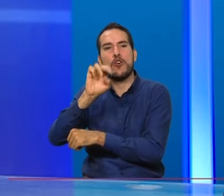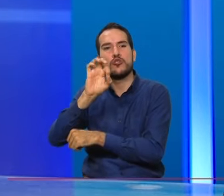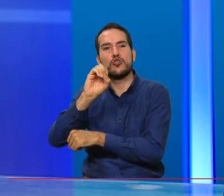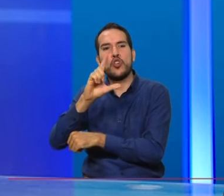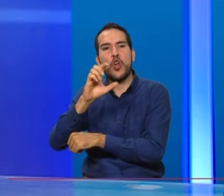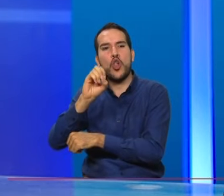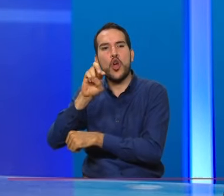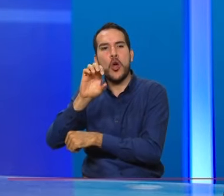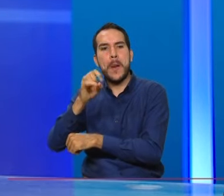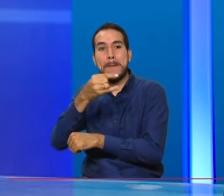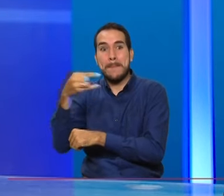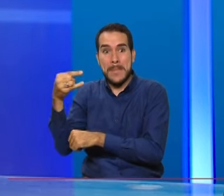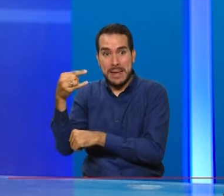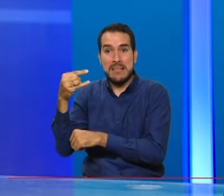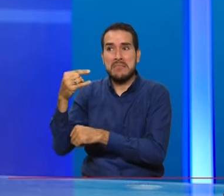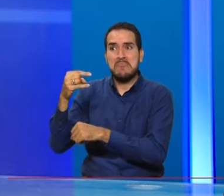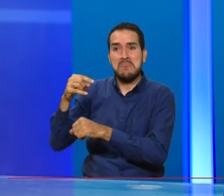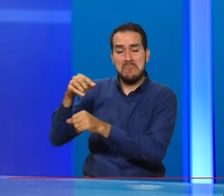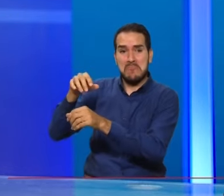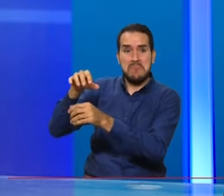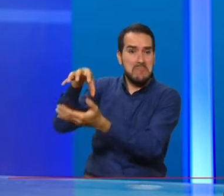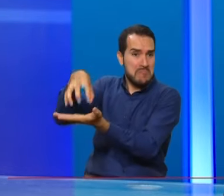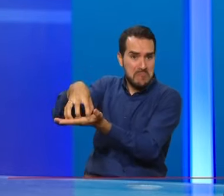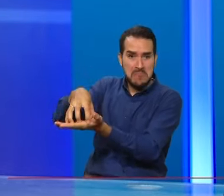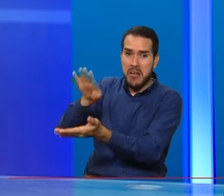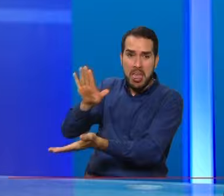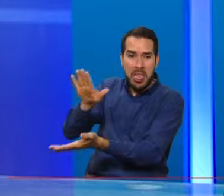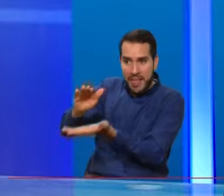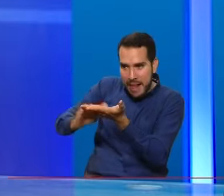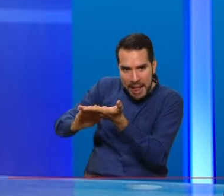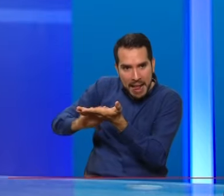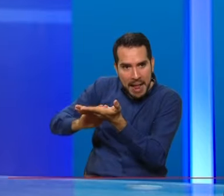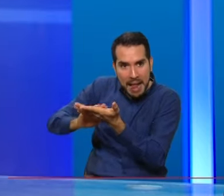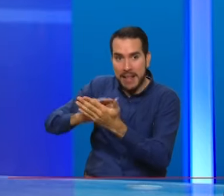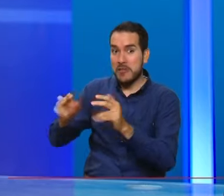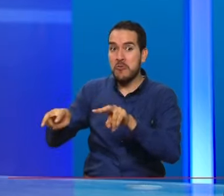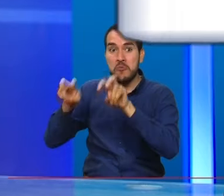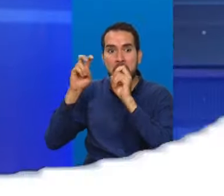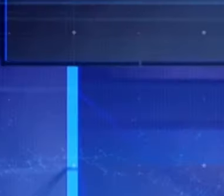remodelado espacio con el que buscan fortalecer la seguridad en la comuna